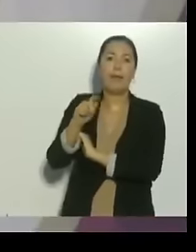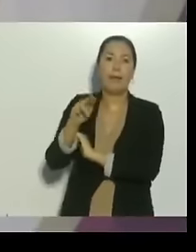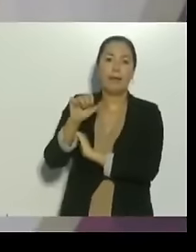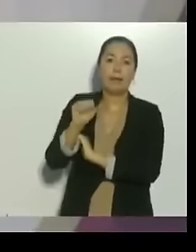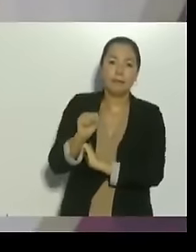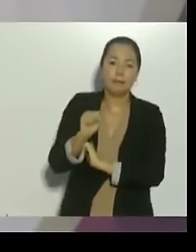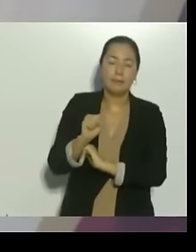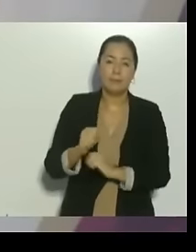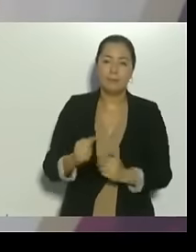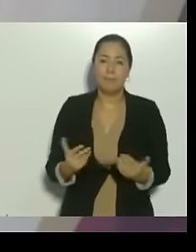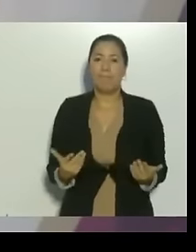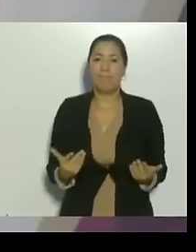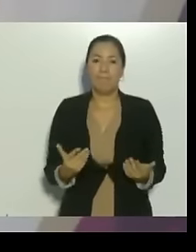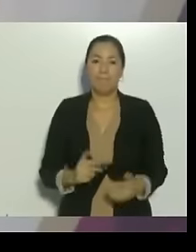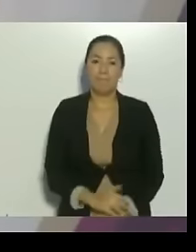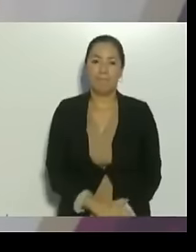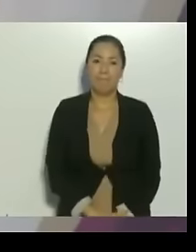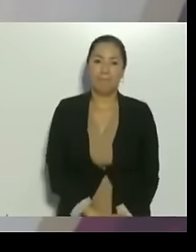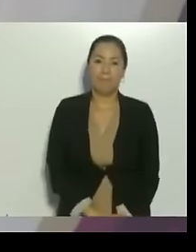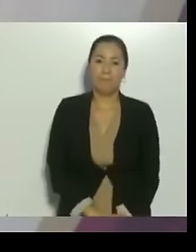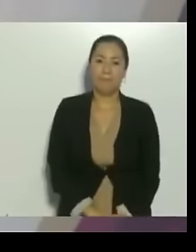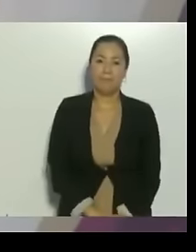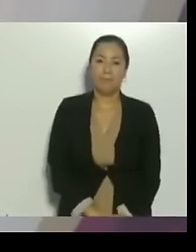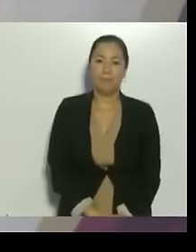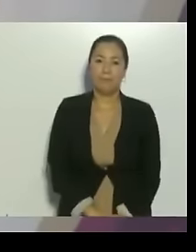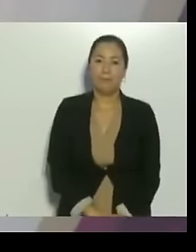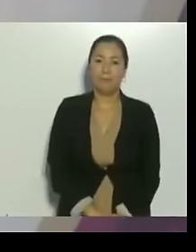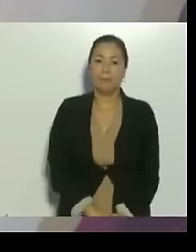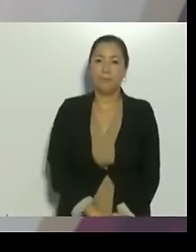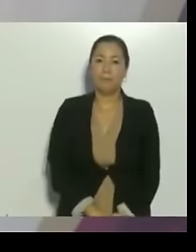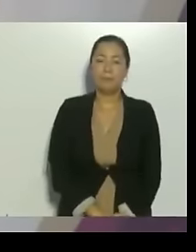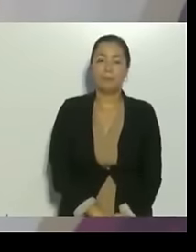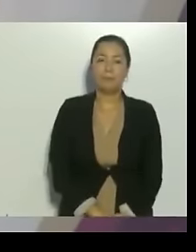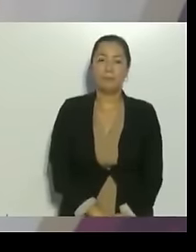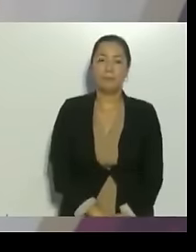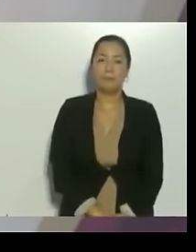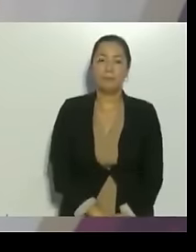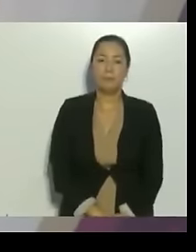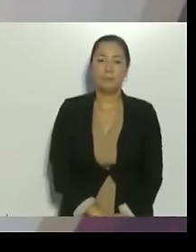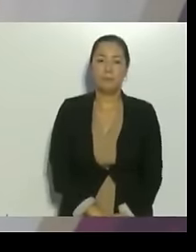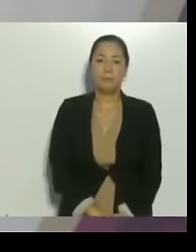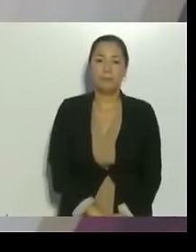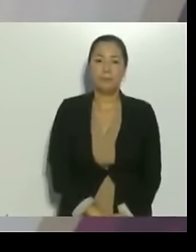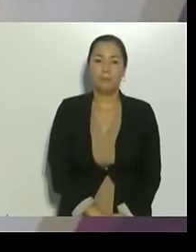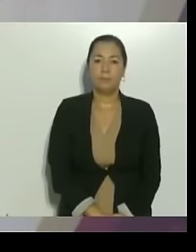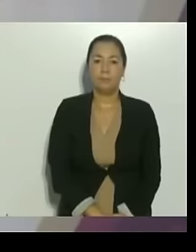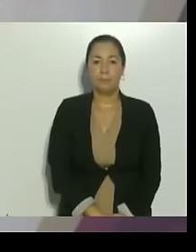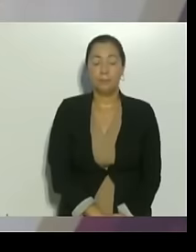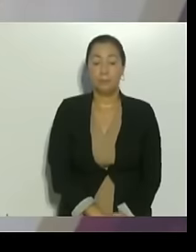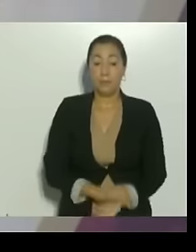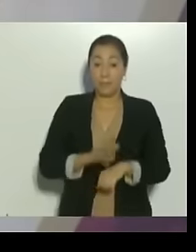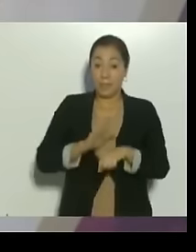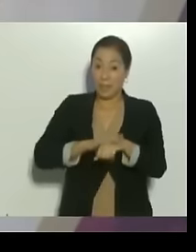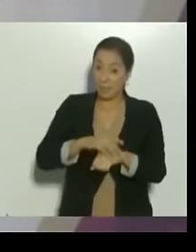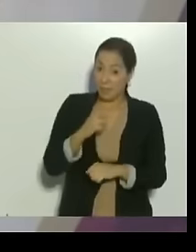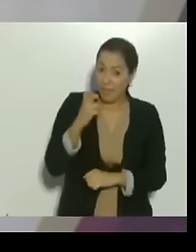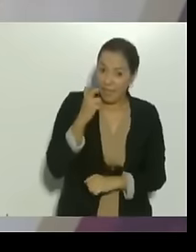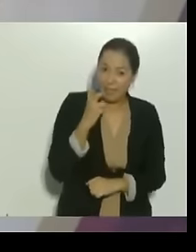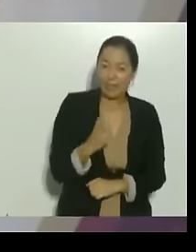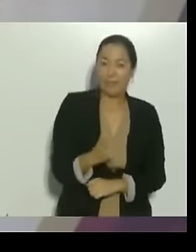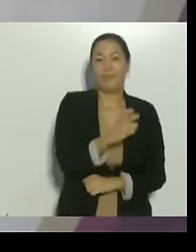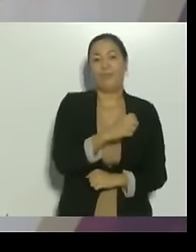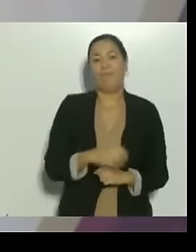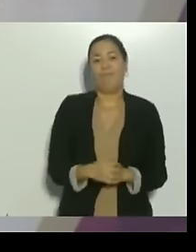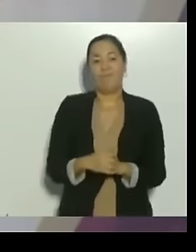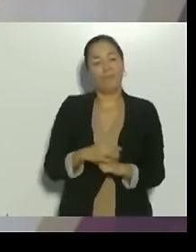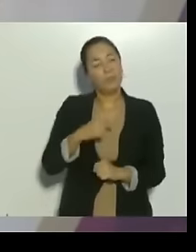eh Un abrazo para la bella de San no se no se alcanza a ver aquí de San Diego Margarita Carrión que nos manda